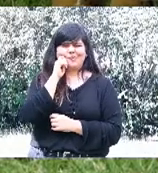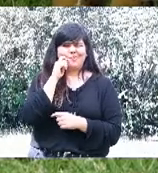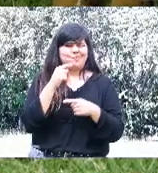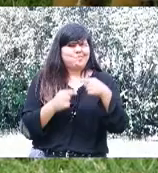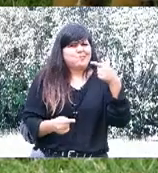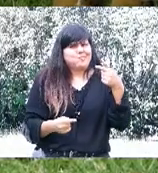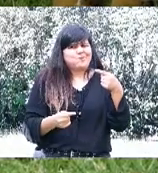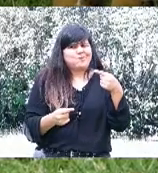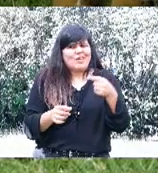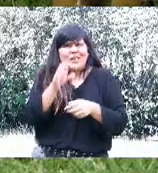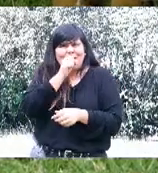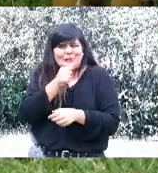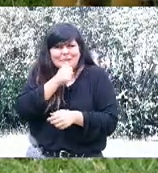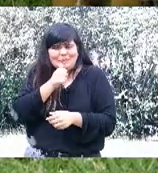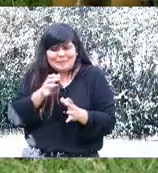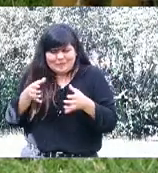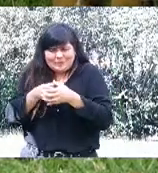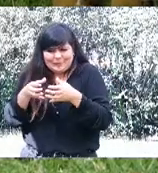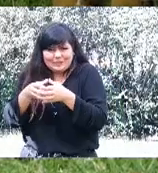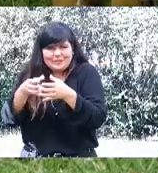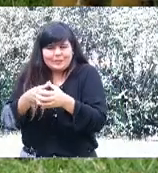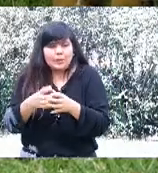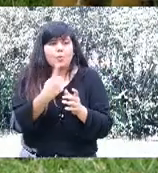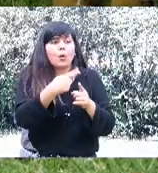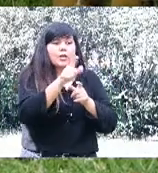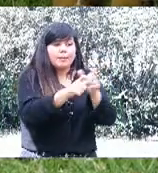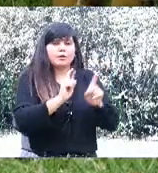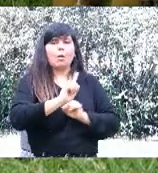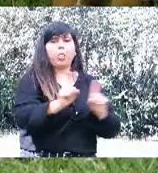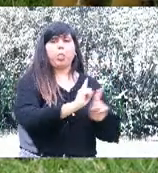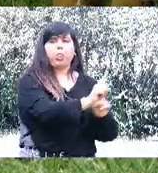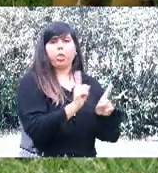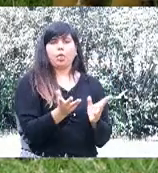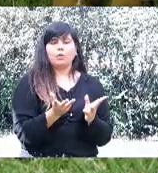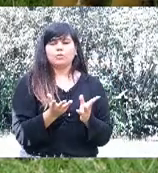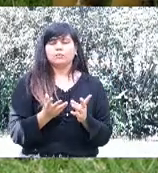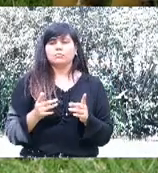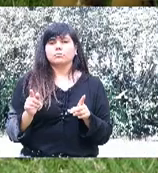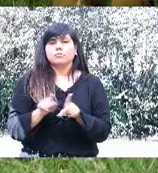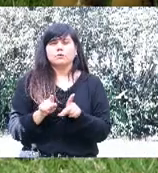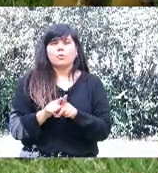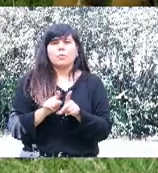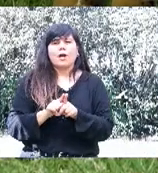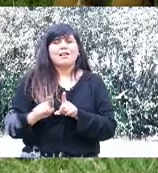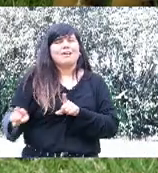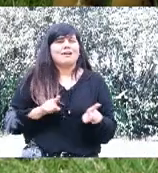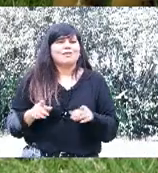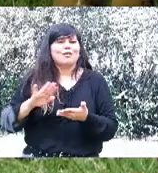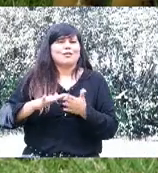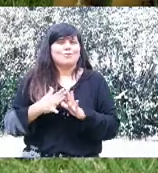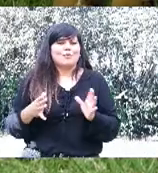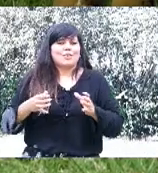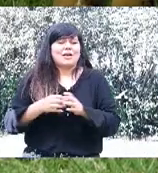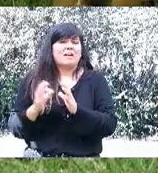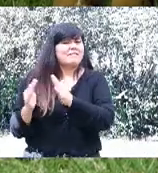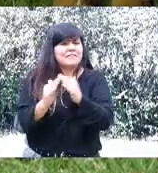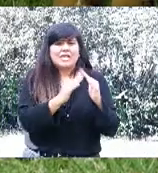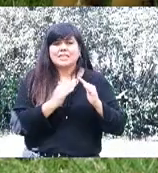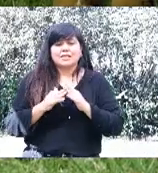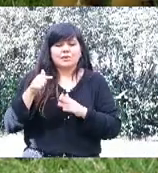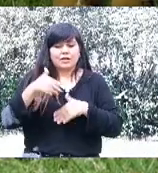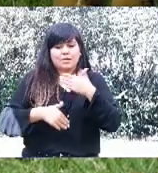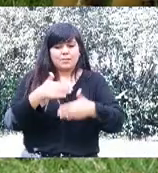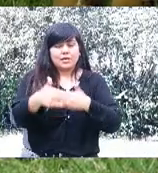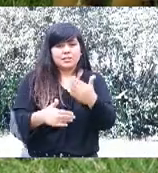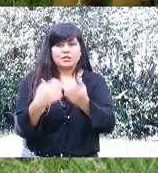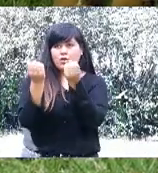resistiendo y desde también como casa azul eh que es desde gestión comunitaria no fueron vecinos vecinas que en este proceso